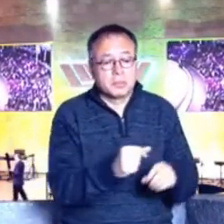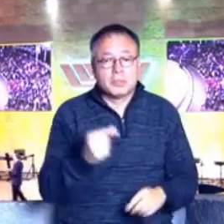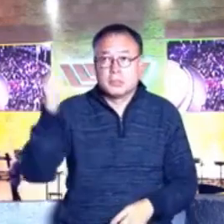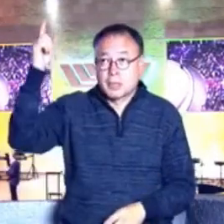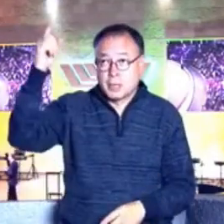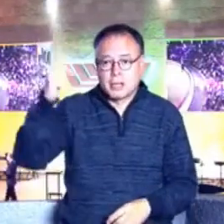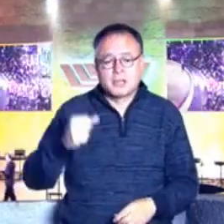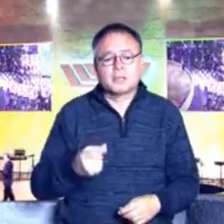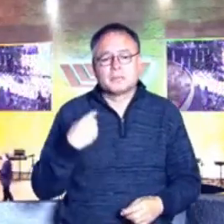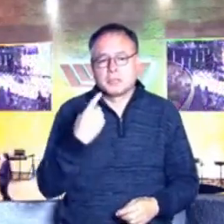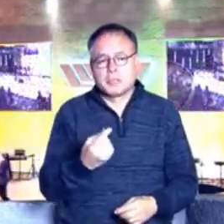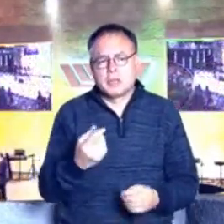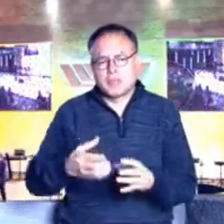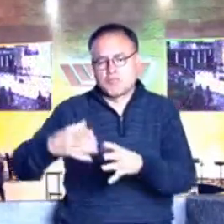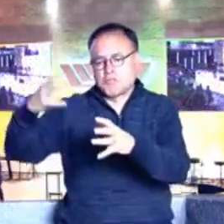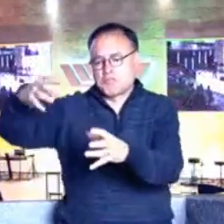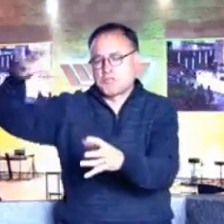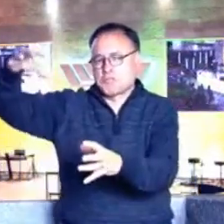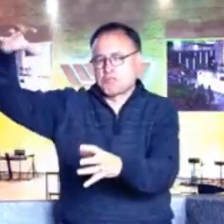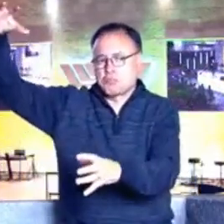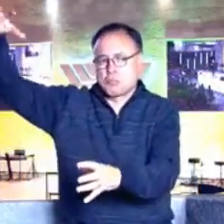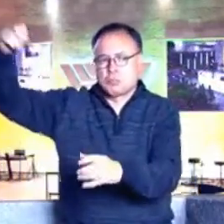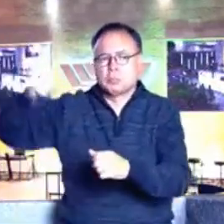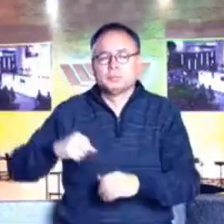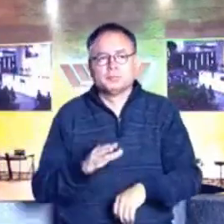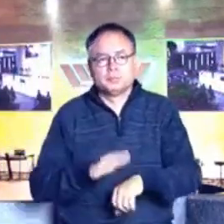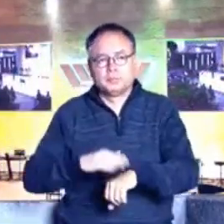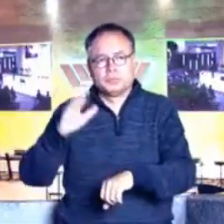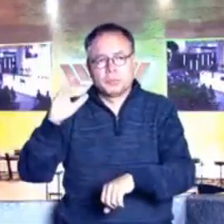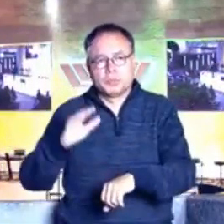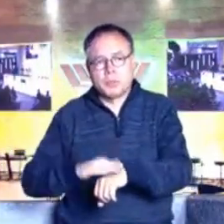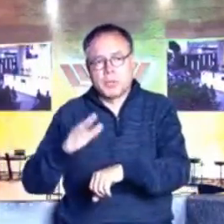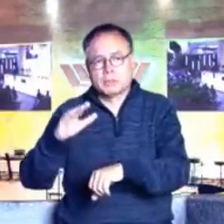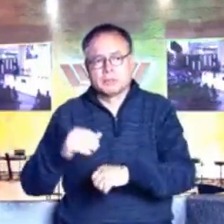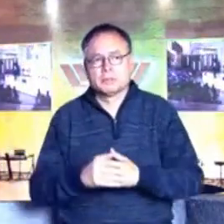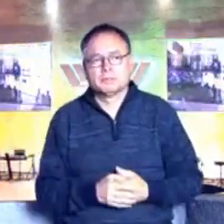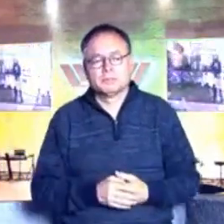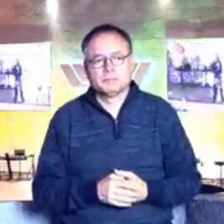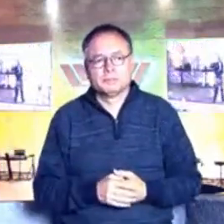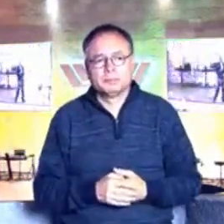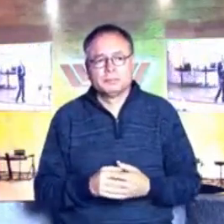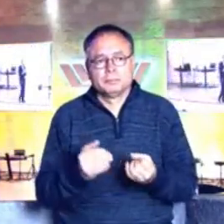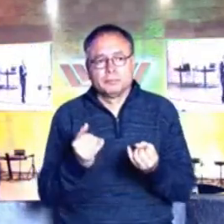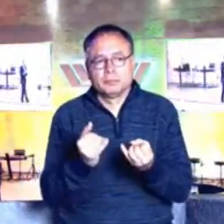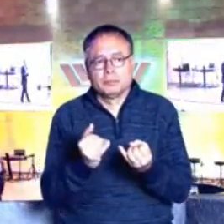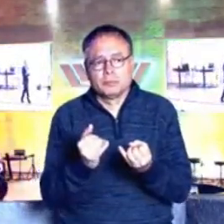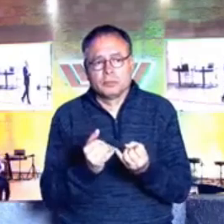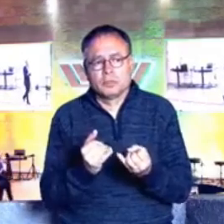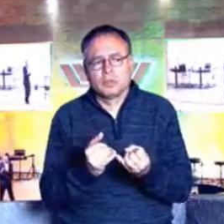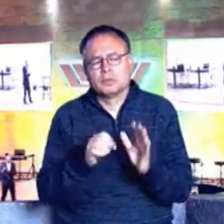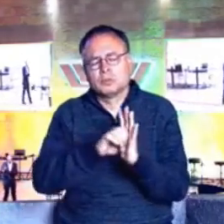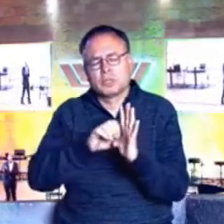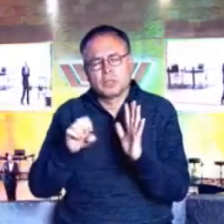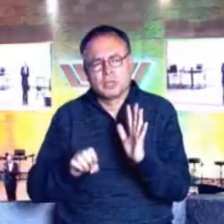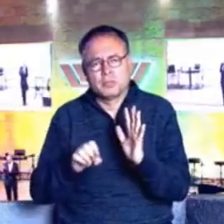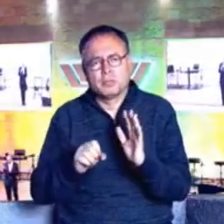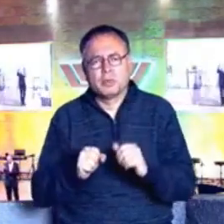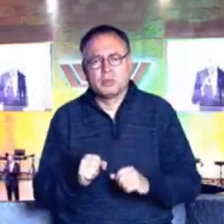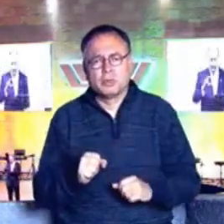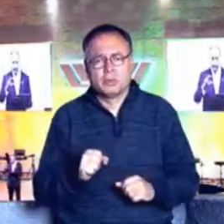más nunca olvidaré el caso de la hermanita que nos trajo cuando estábamos en plena pandemia